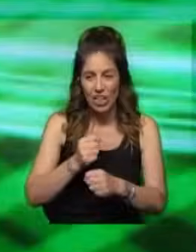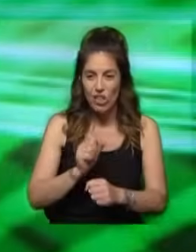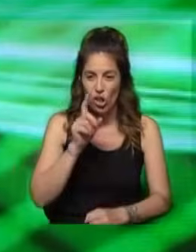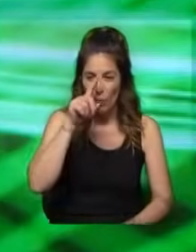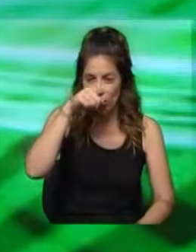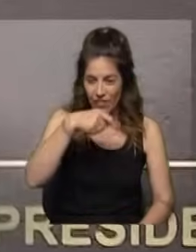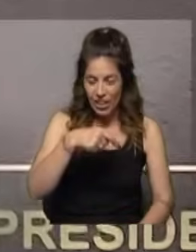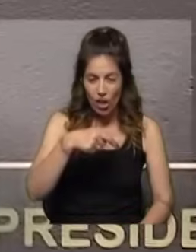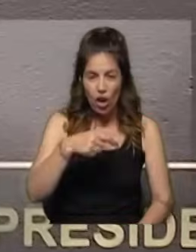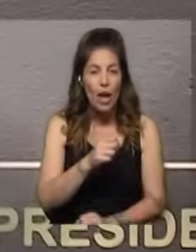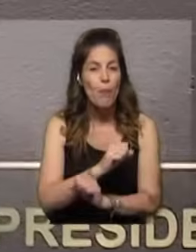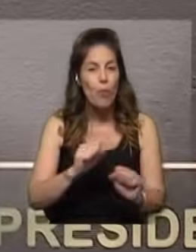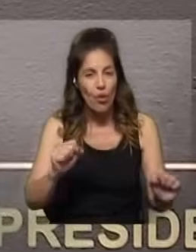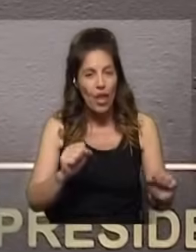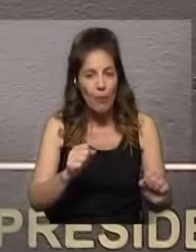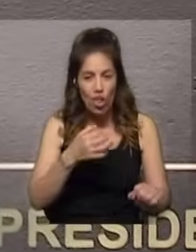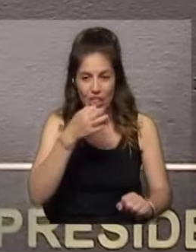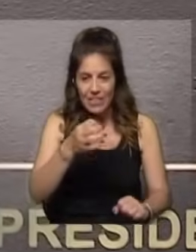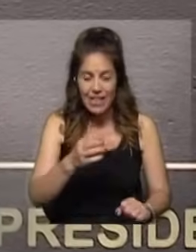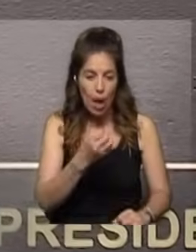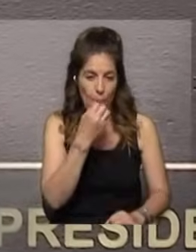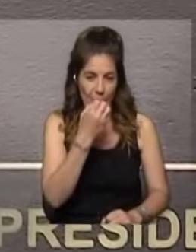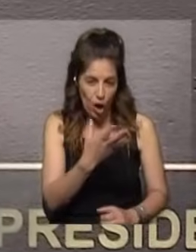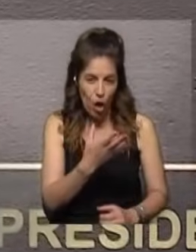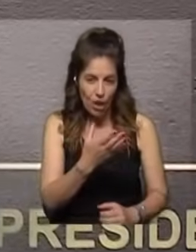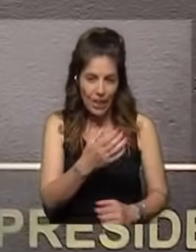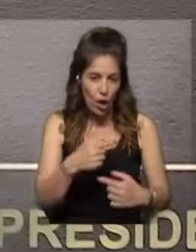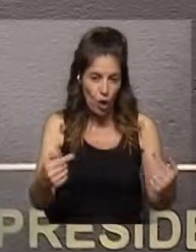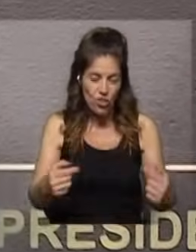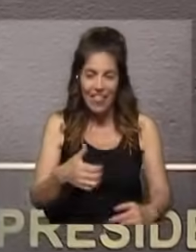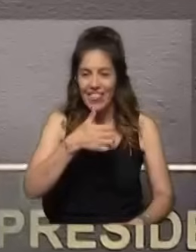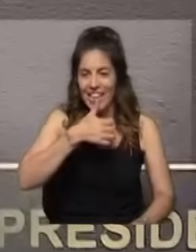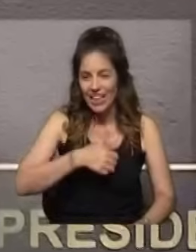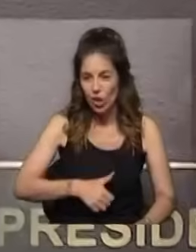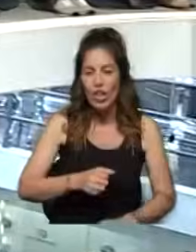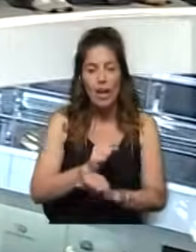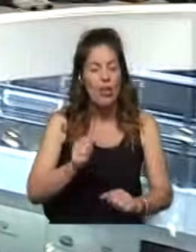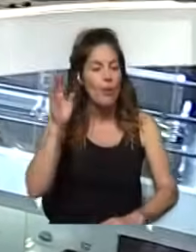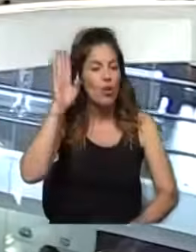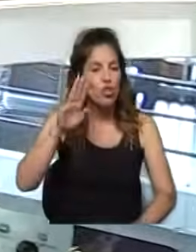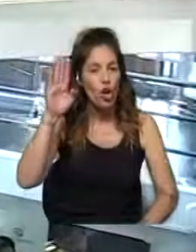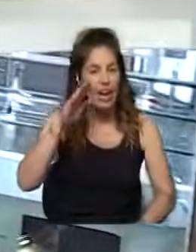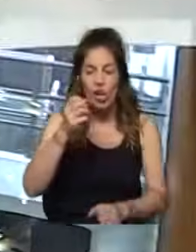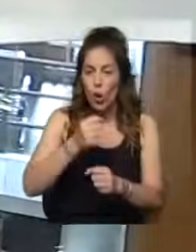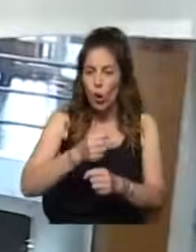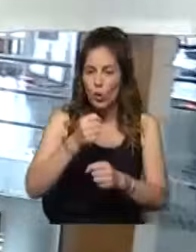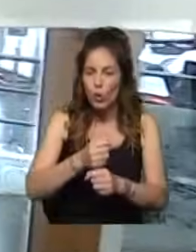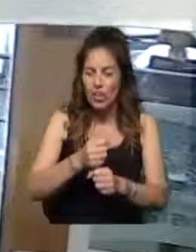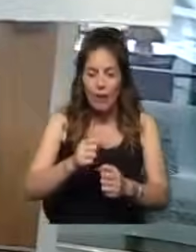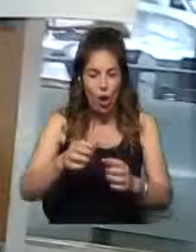Montevideo que podamos destacar las mejores páginas de nuestra historia que las podamos a honrar con un trabajo